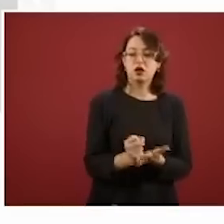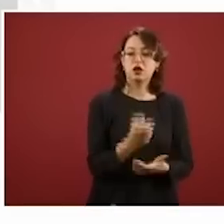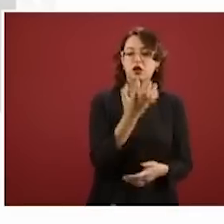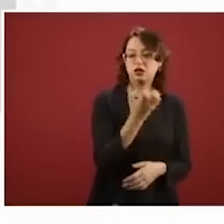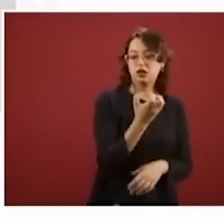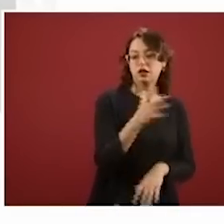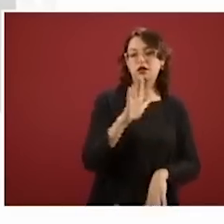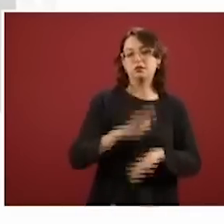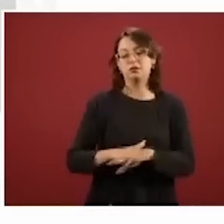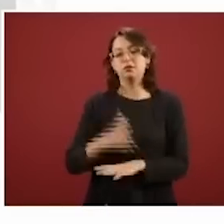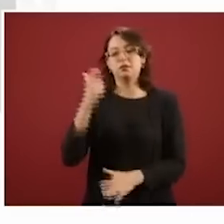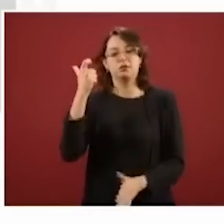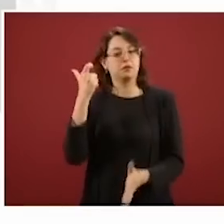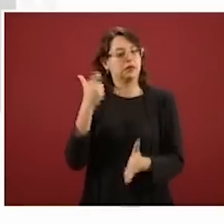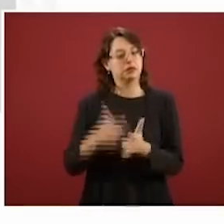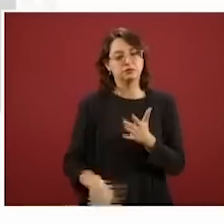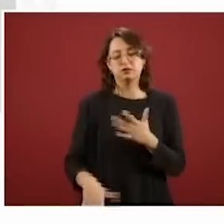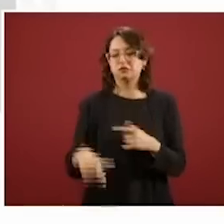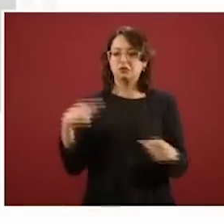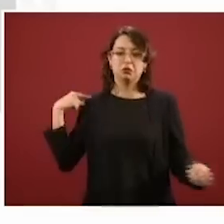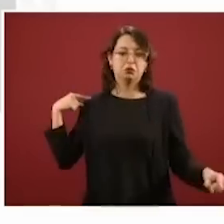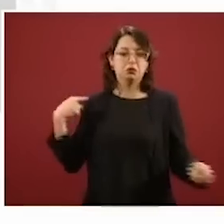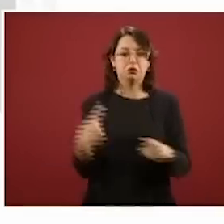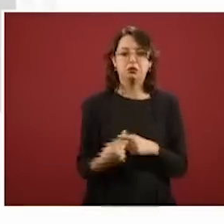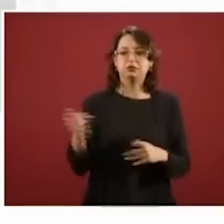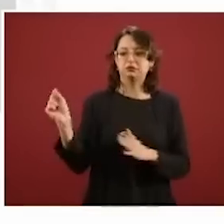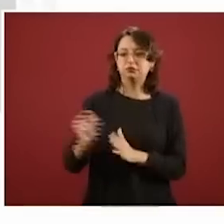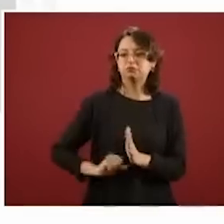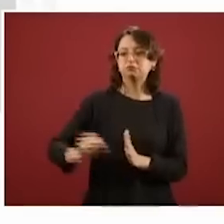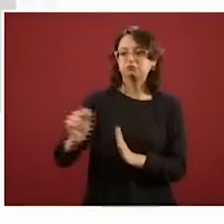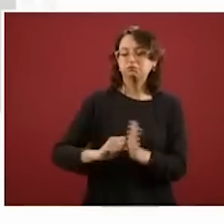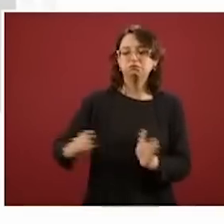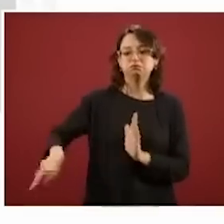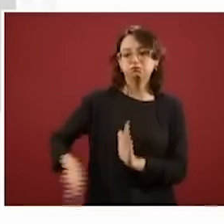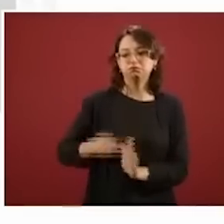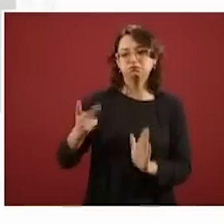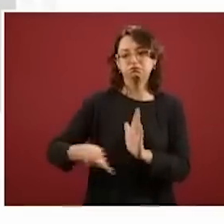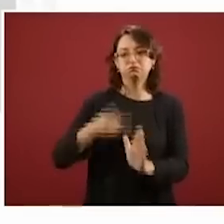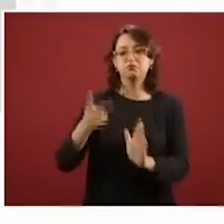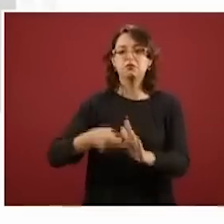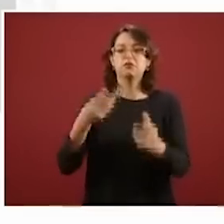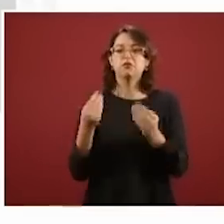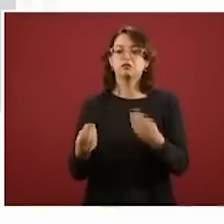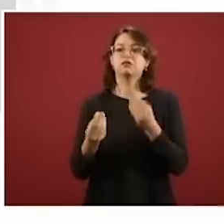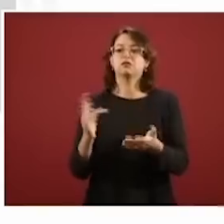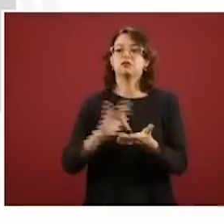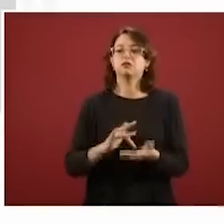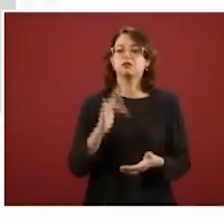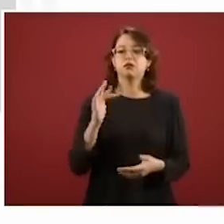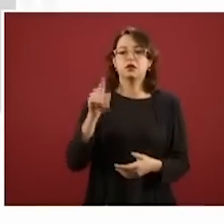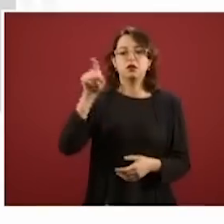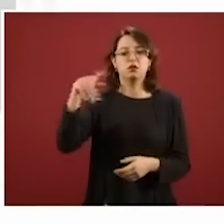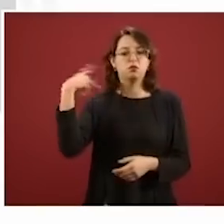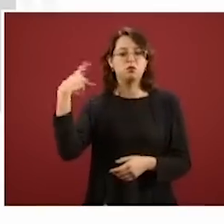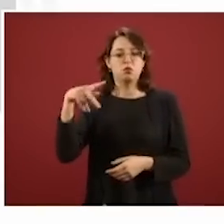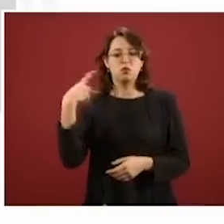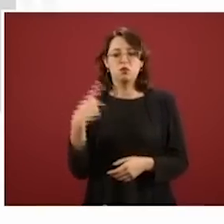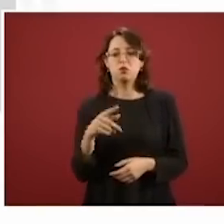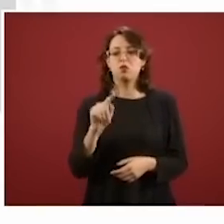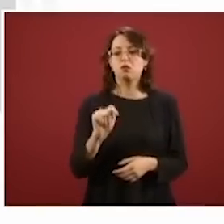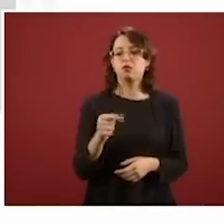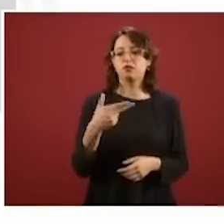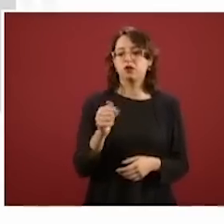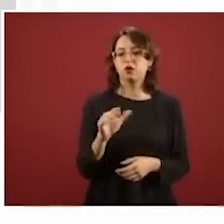más económico, ya por muchos meses, y agradecemos a este proveedor de Central de Abastos de Tehuacán, en Santiago